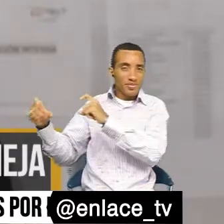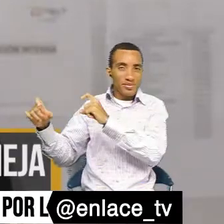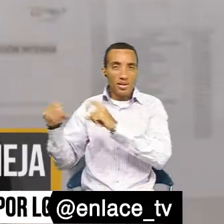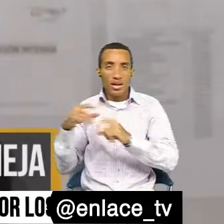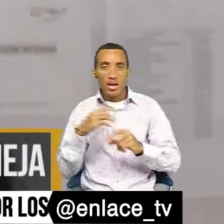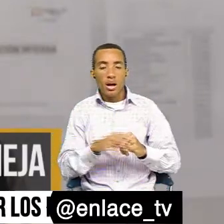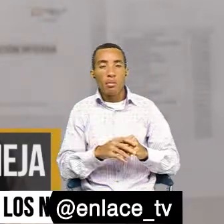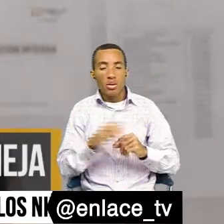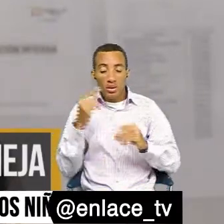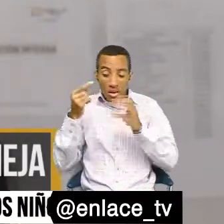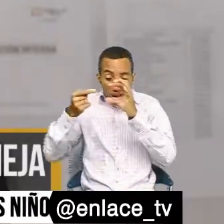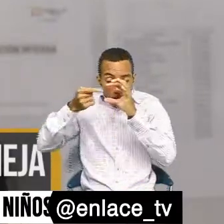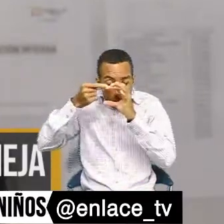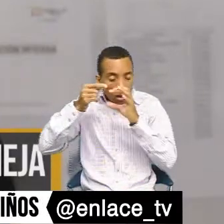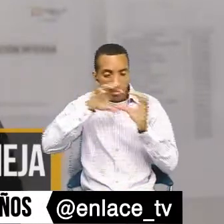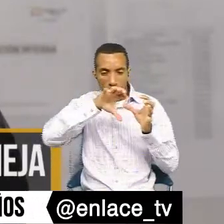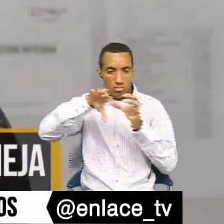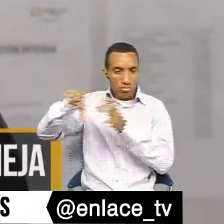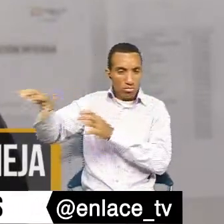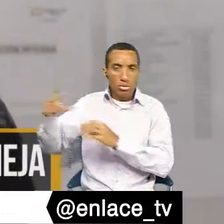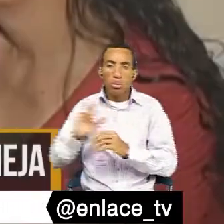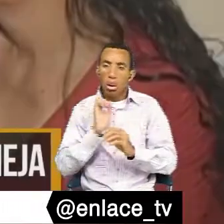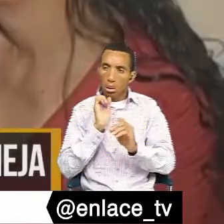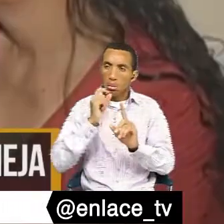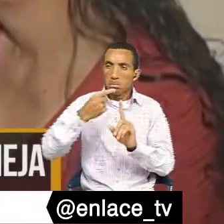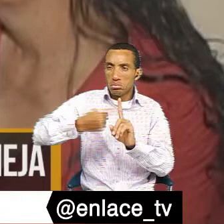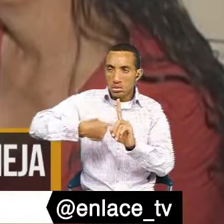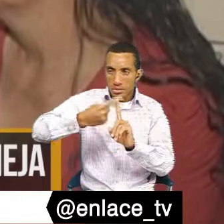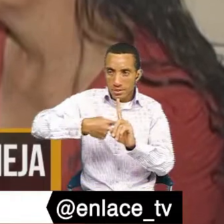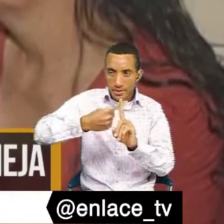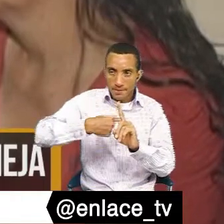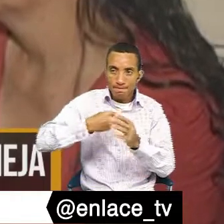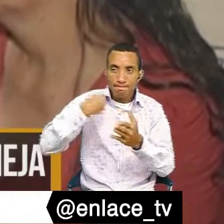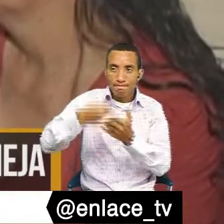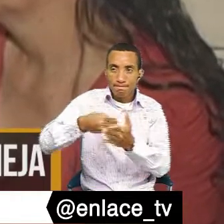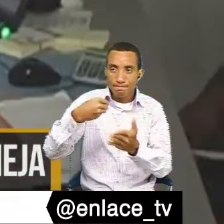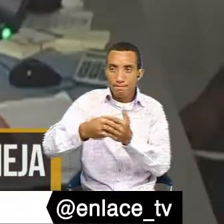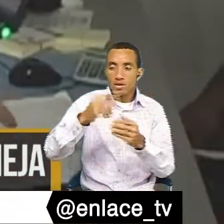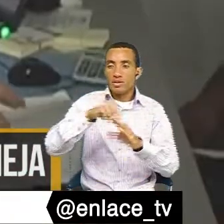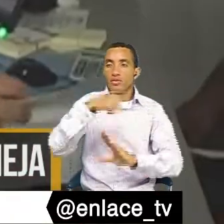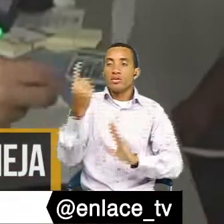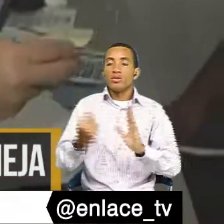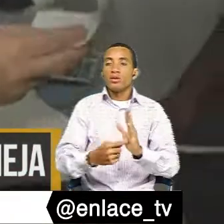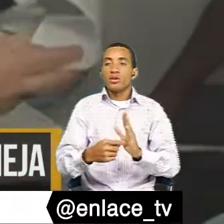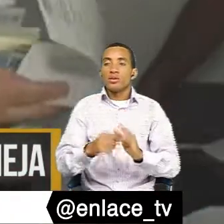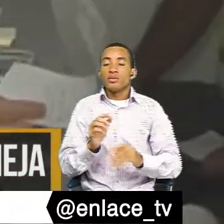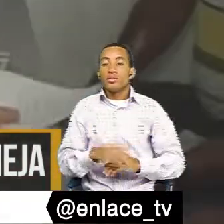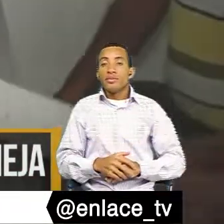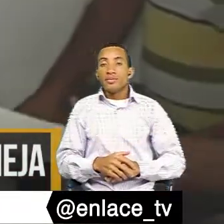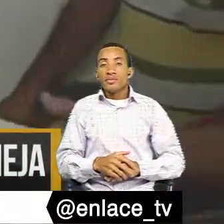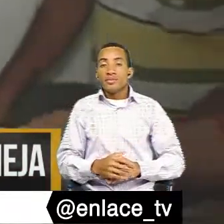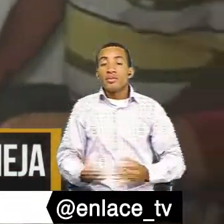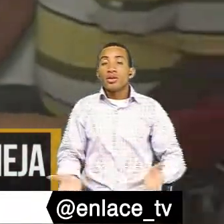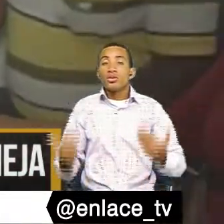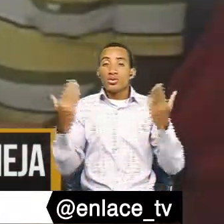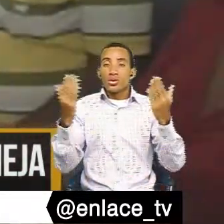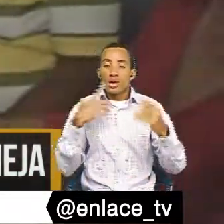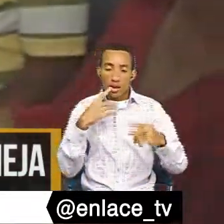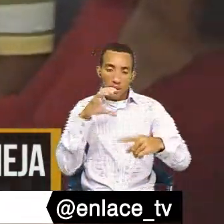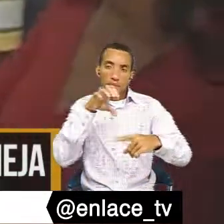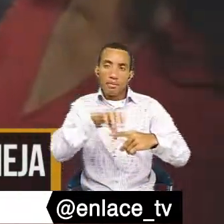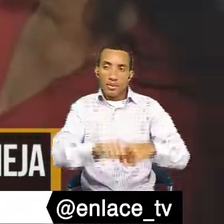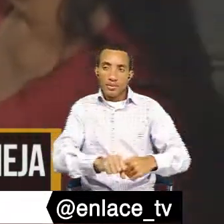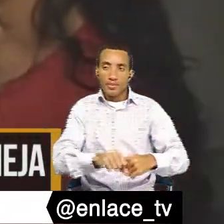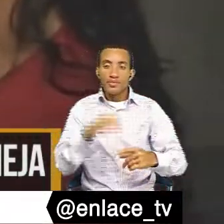su cirugía a crédito en cómodas cuotas mensuales. Para beneficiarse de la campaña de salud visual será indispensable apartar la cita y